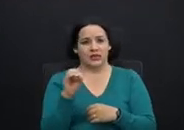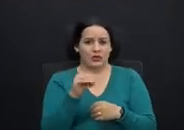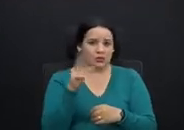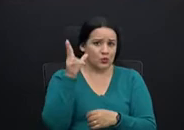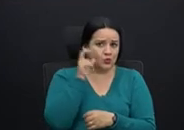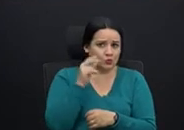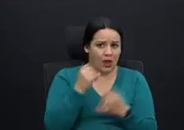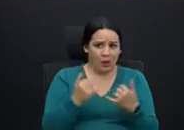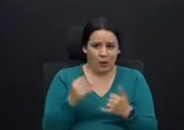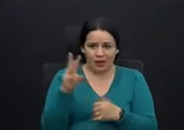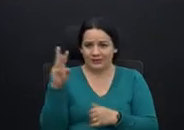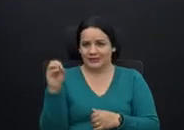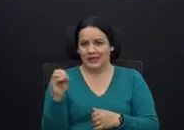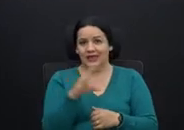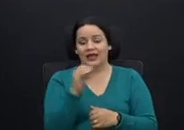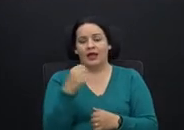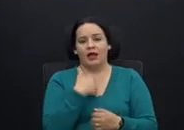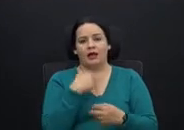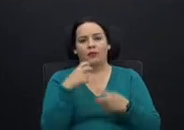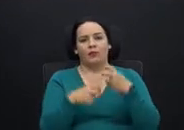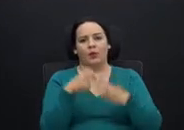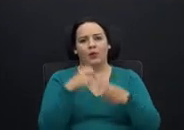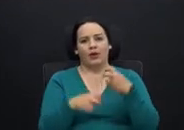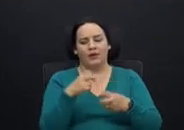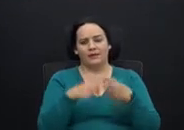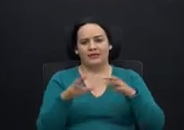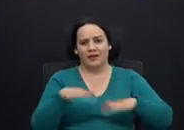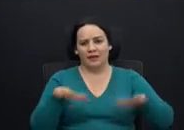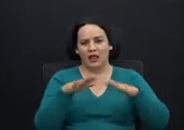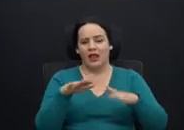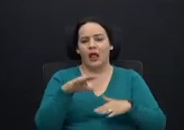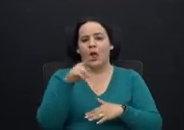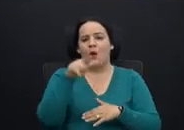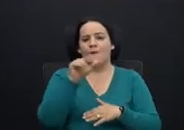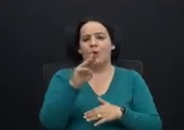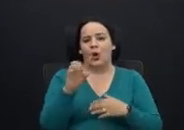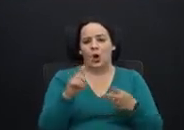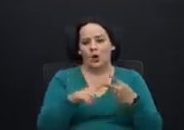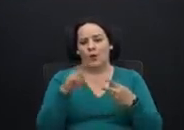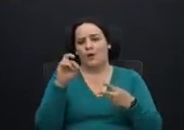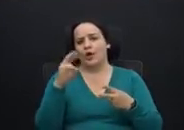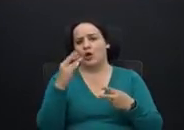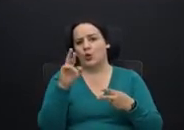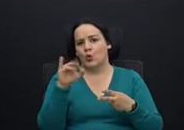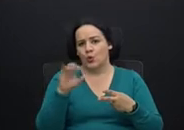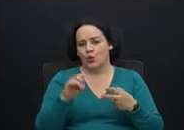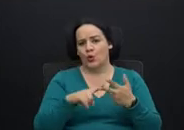hay problemas ambientales, mercurio, plomo, litio, etc.